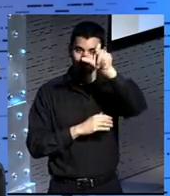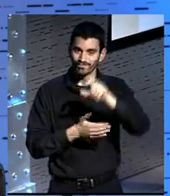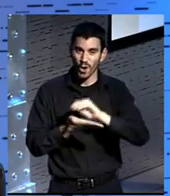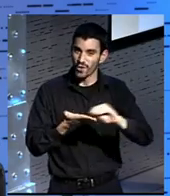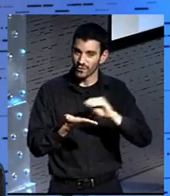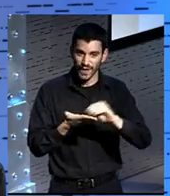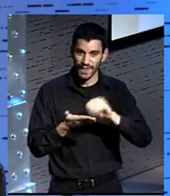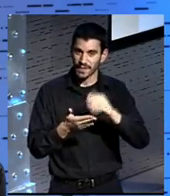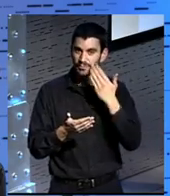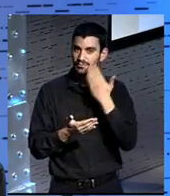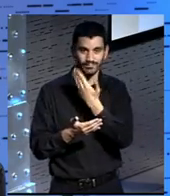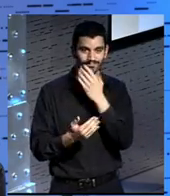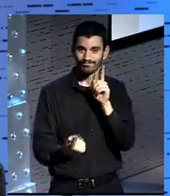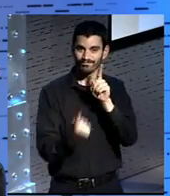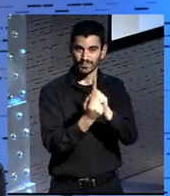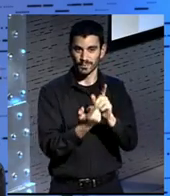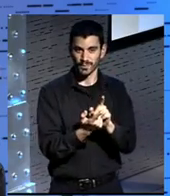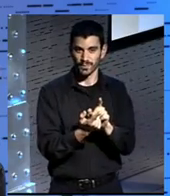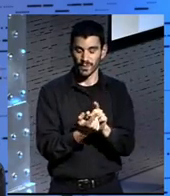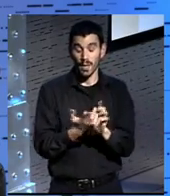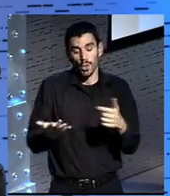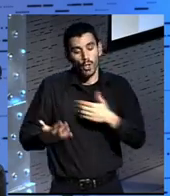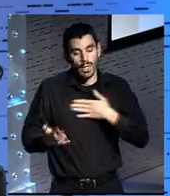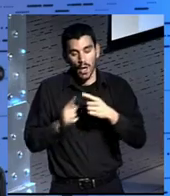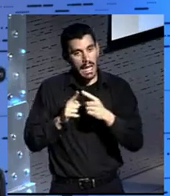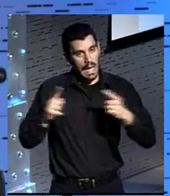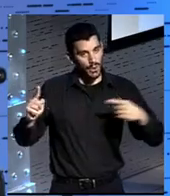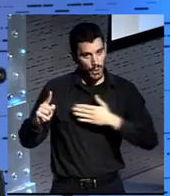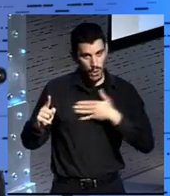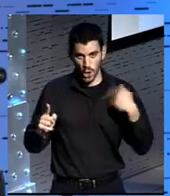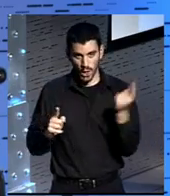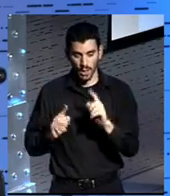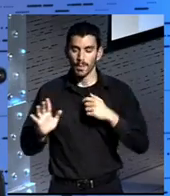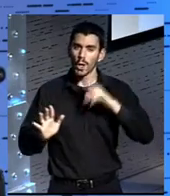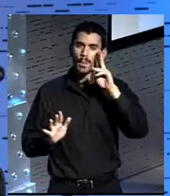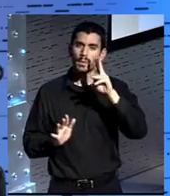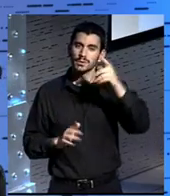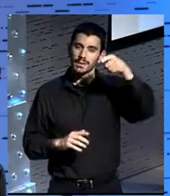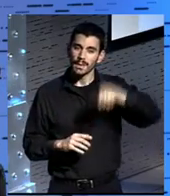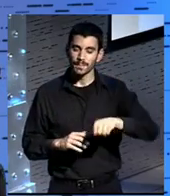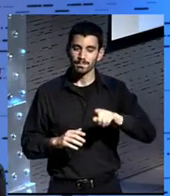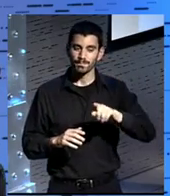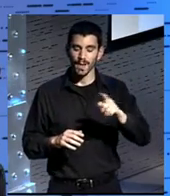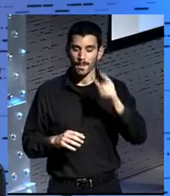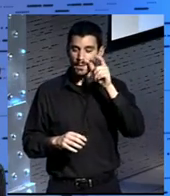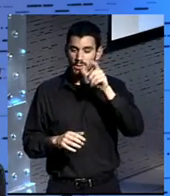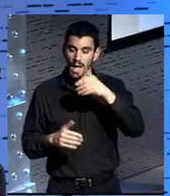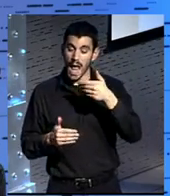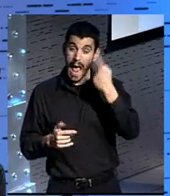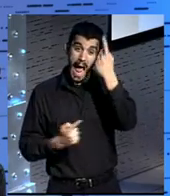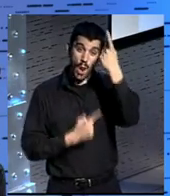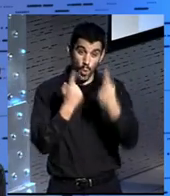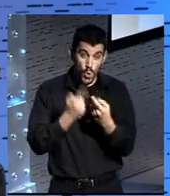finalmente hay también, no quiero extenderme, pero hay procesos logísticos en el efectivo que son muy poco eficientes